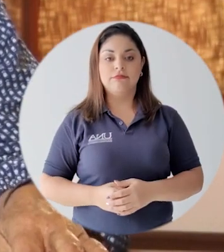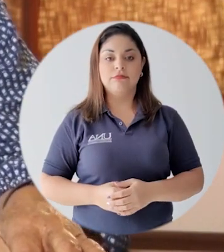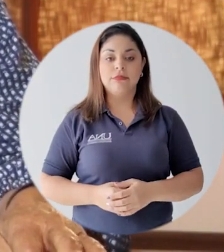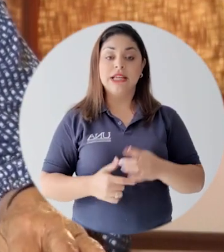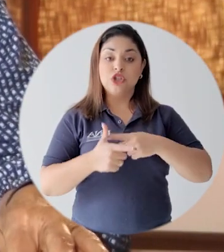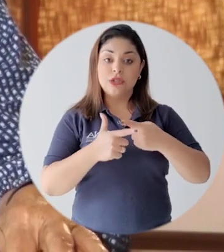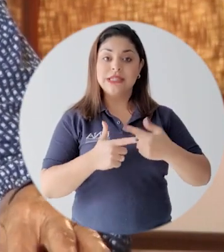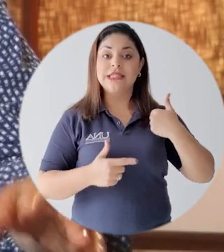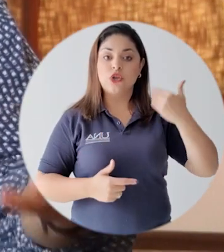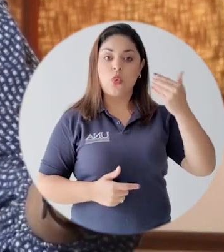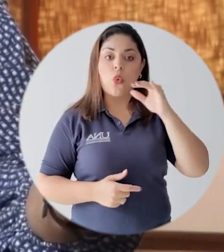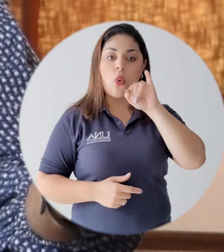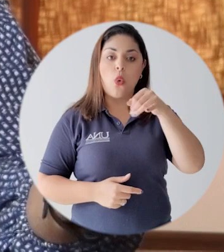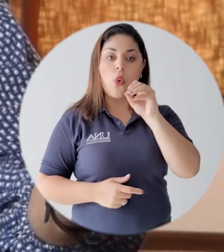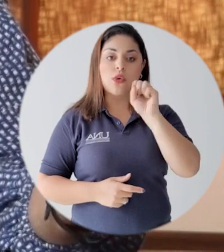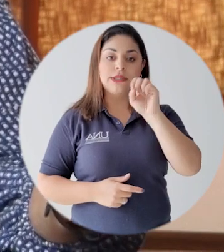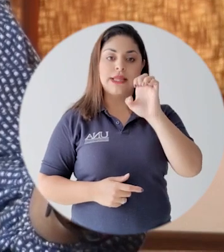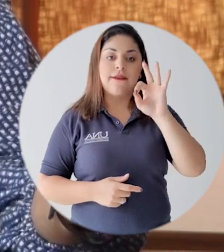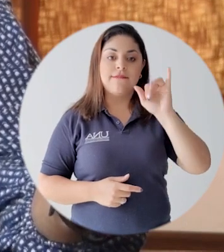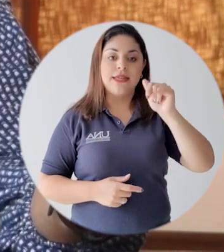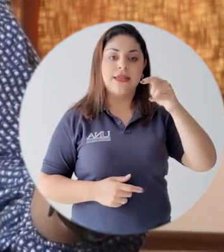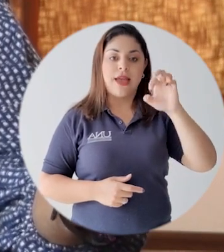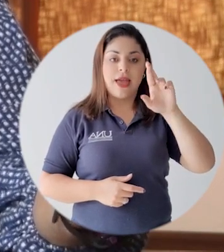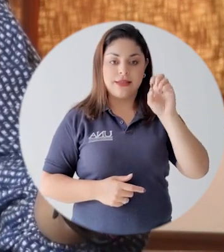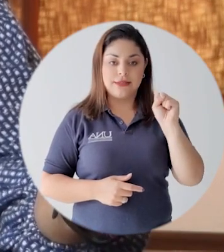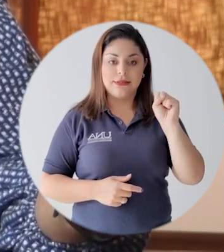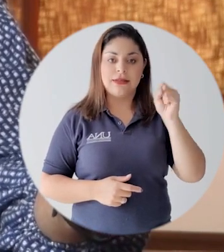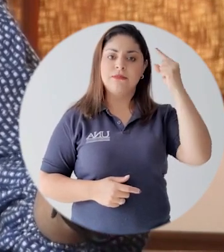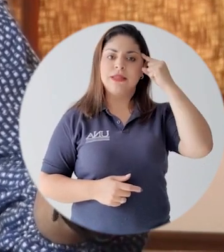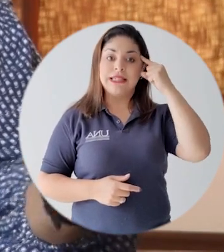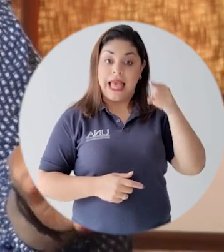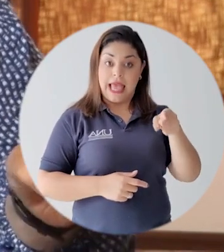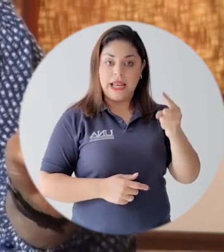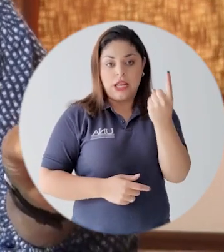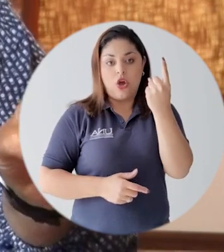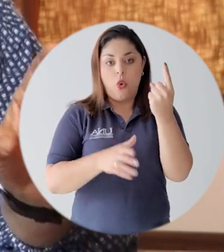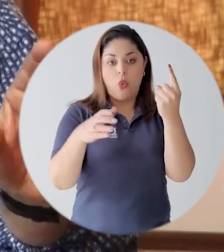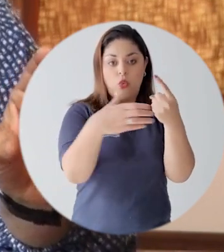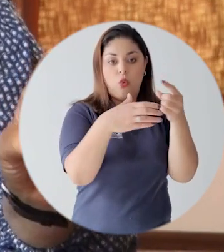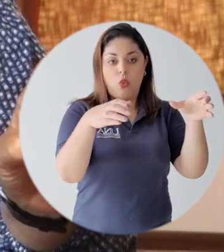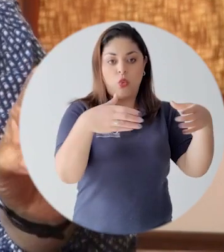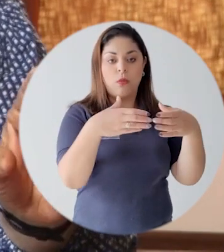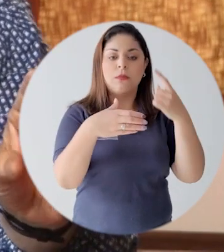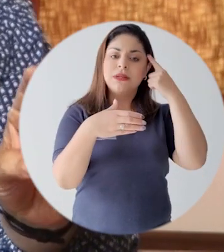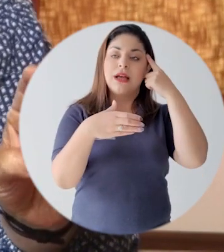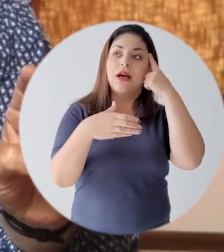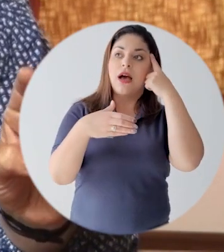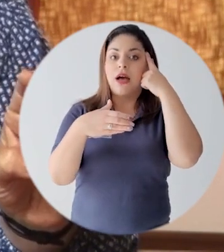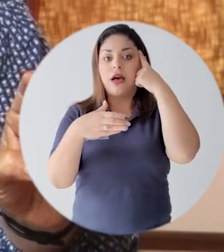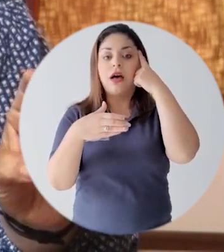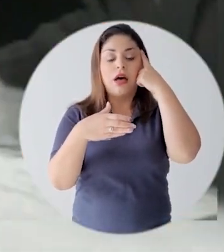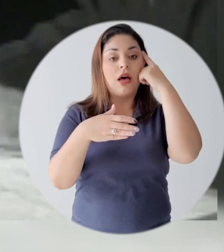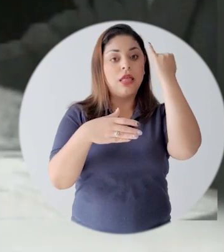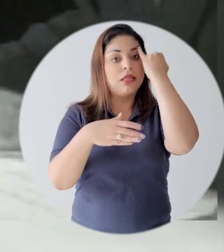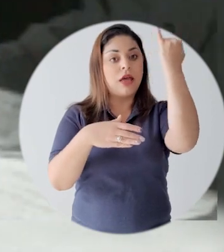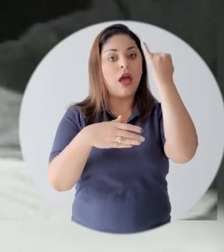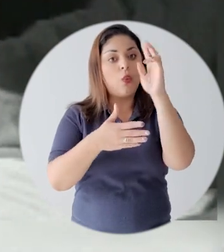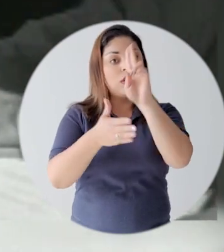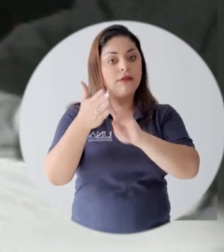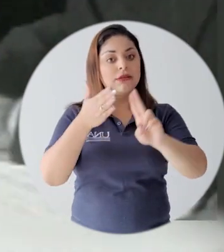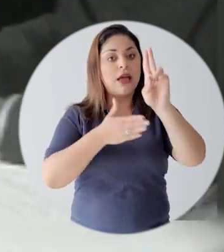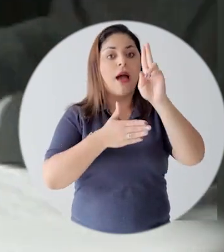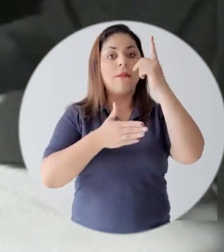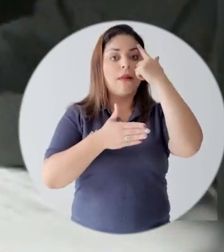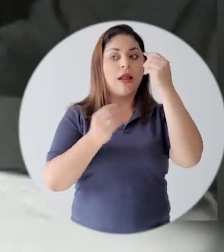universitarios. Entonces don José Figueres piensa, bueno, una universidad, él y un grupo de gente, una